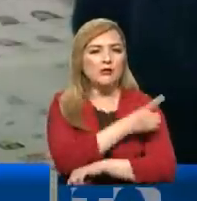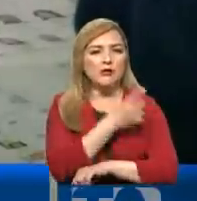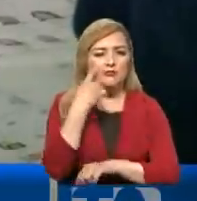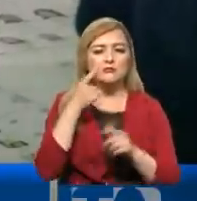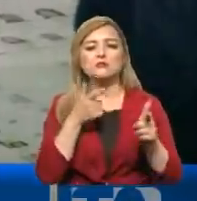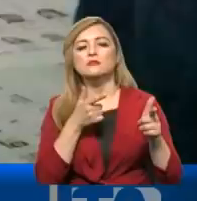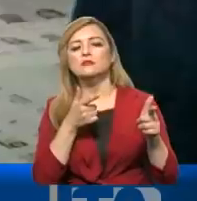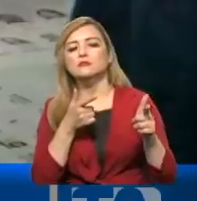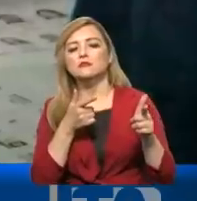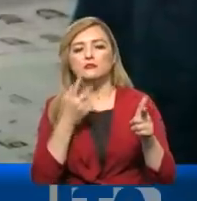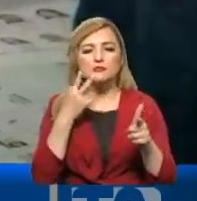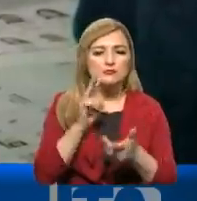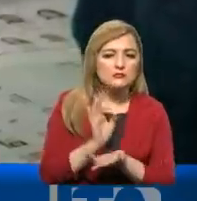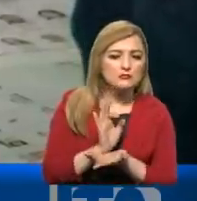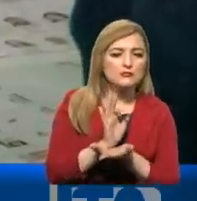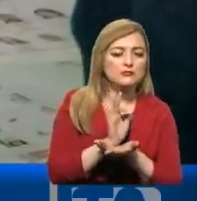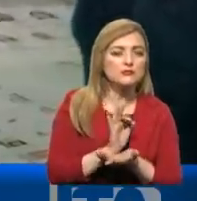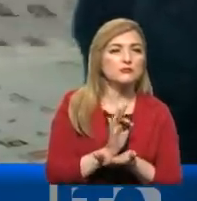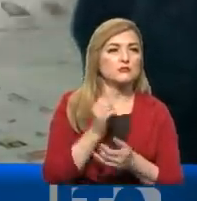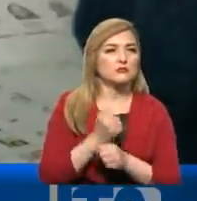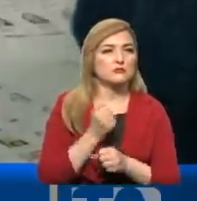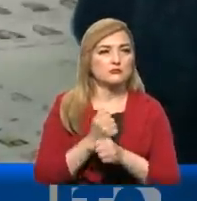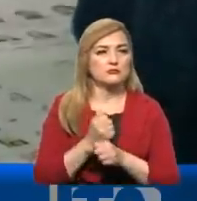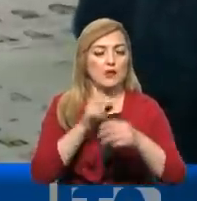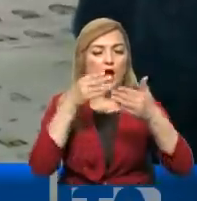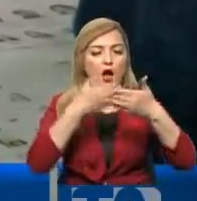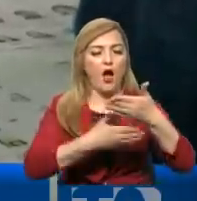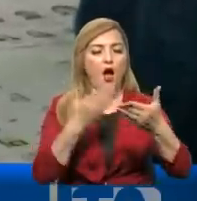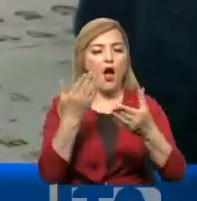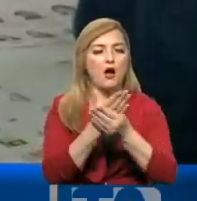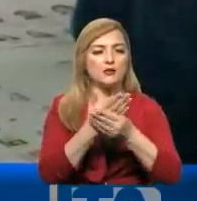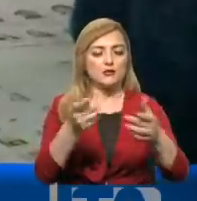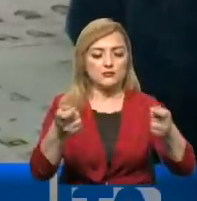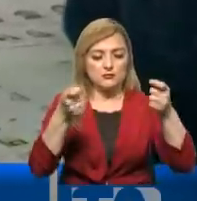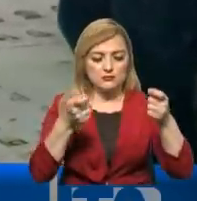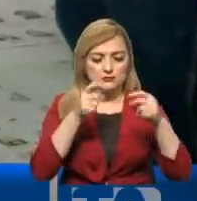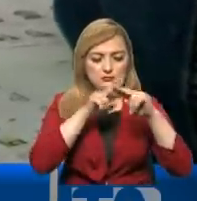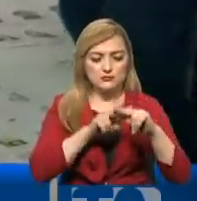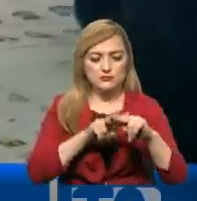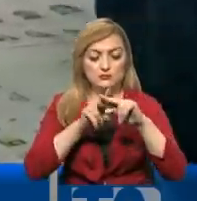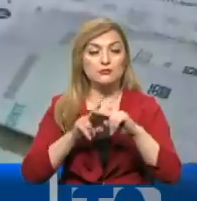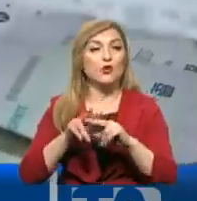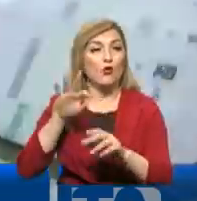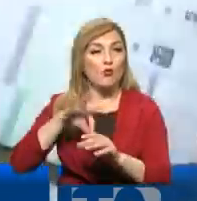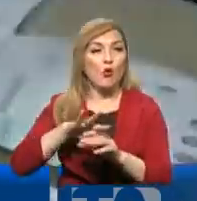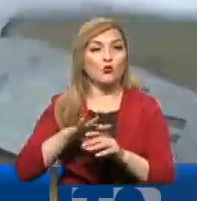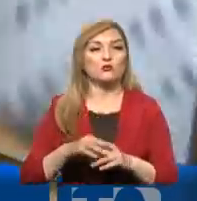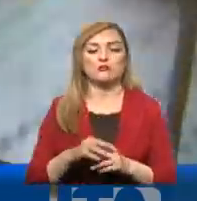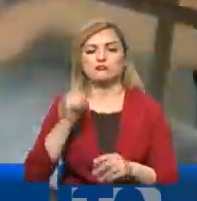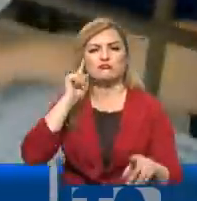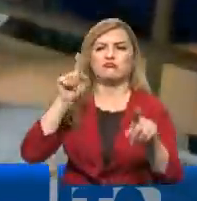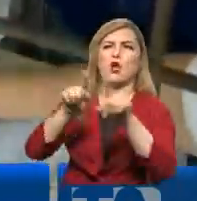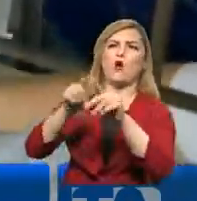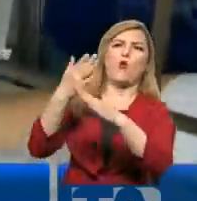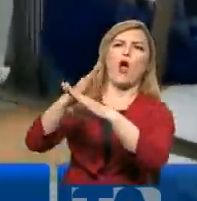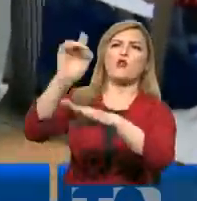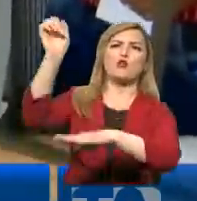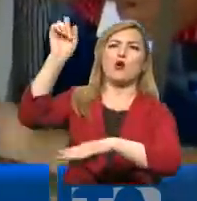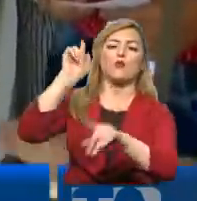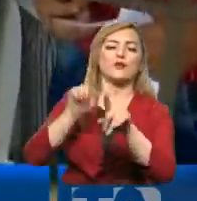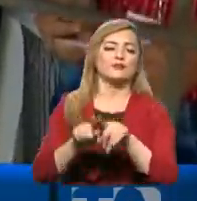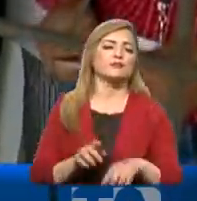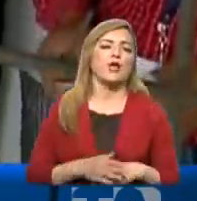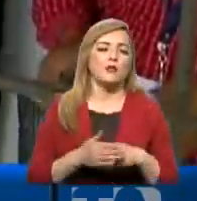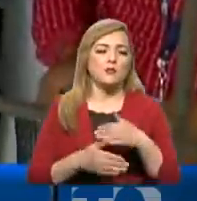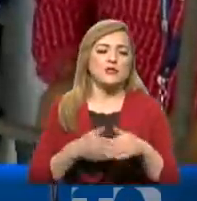de recuento mientras los operadores hacen el trabajo de revisión de actas y de votos, y pues hacen constantes objeciones, lo que también demora un poco el avance